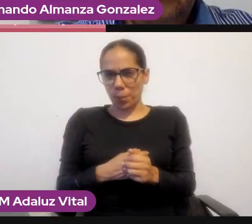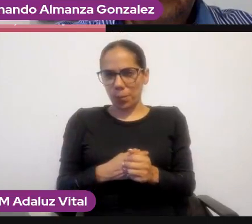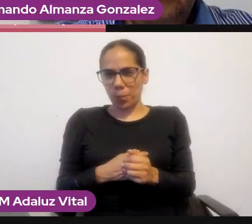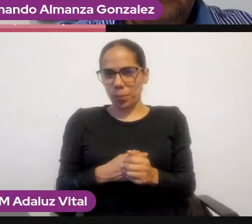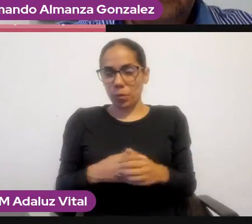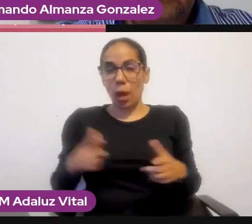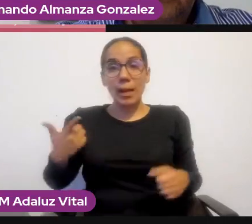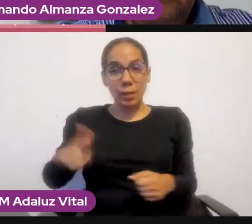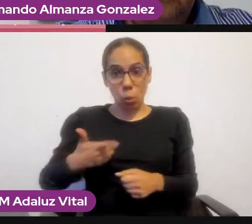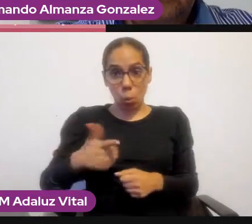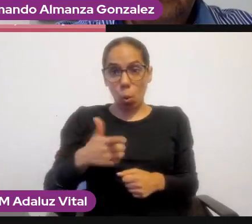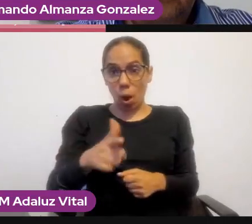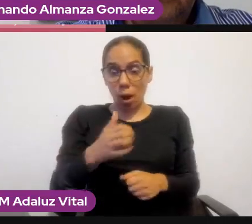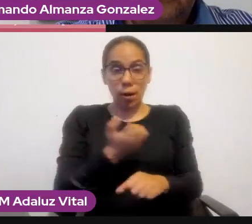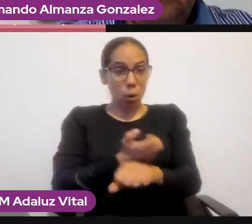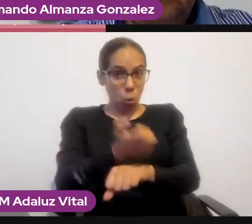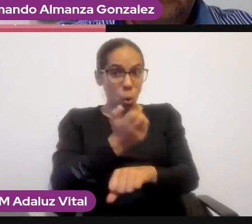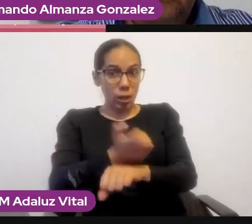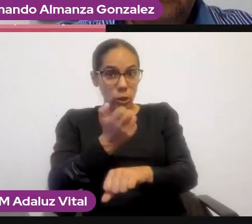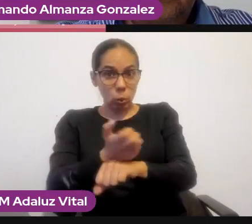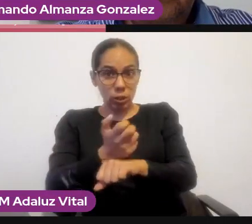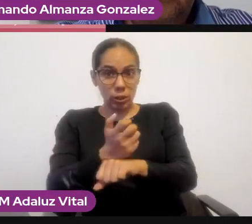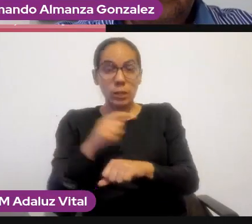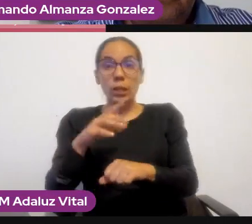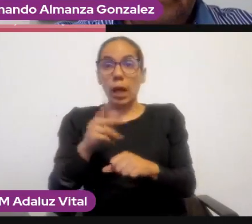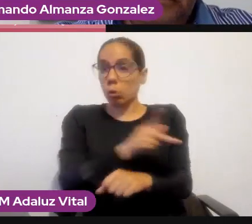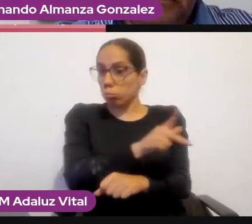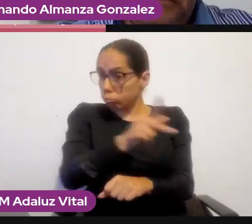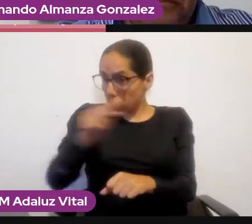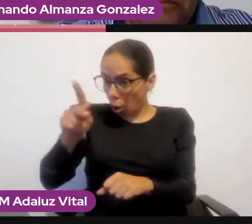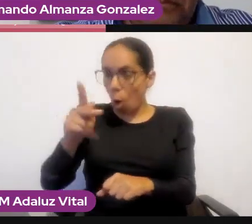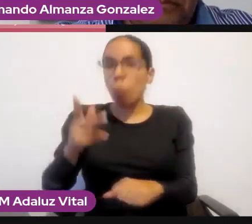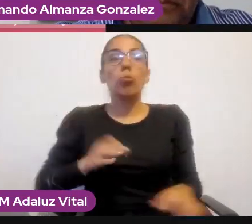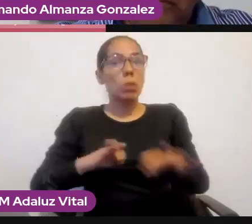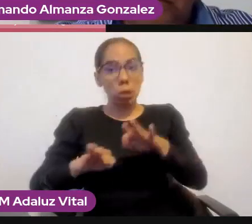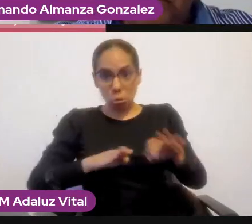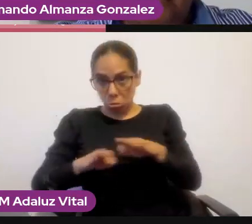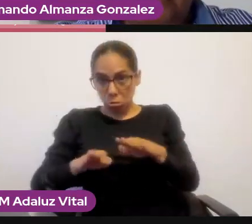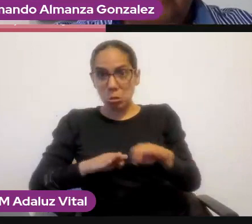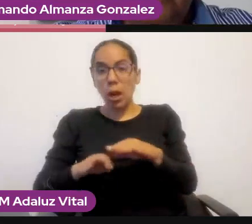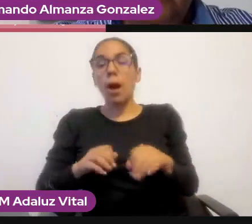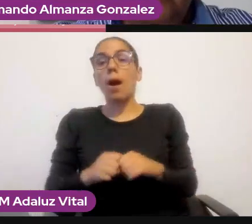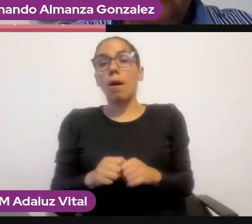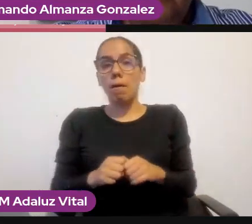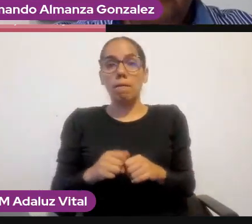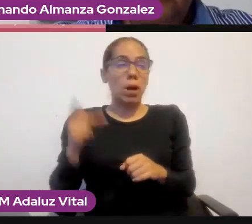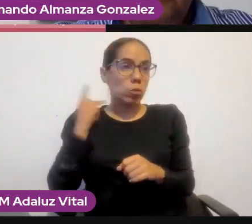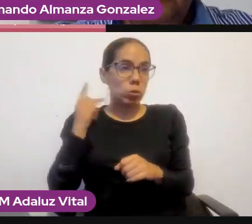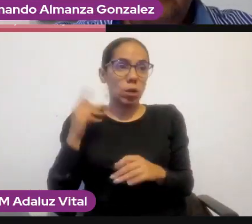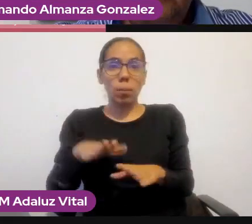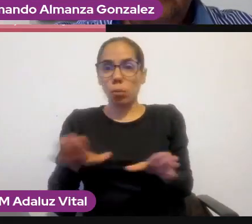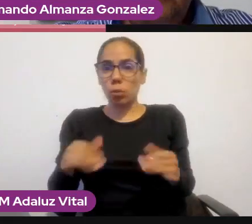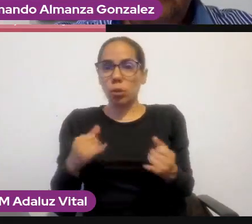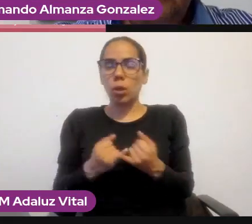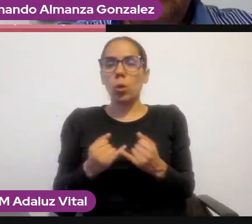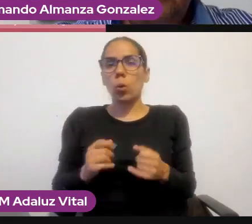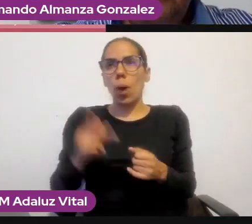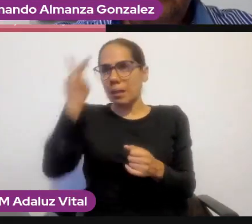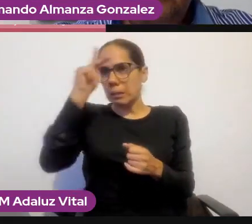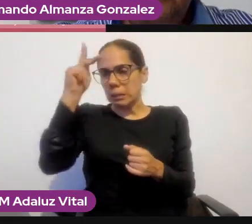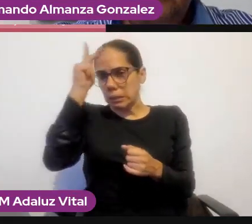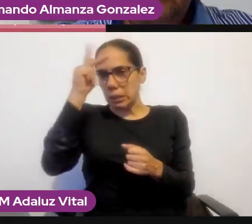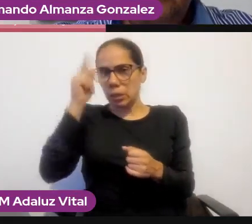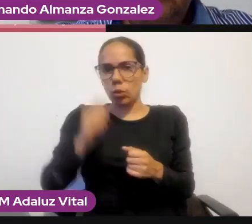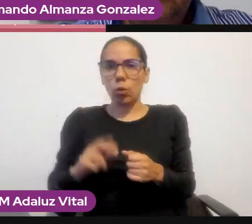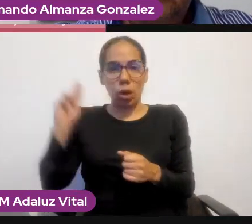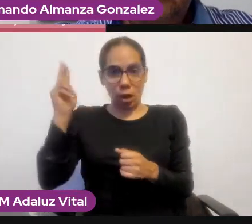Guanajuato, diferentes cargos públicos, y bueno, pues él es licenciado en psicología por la Universidad de Guanajuato,